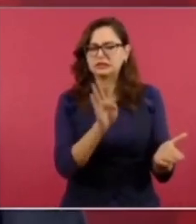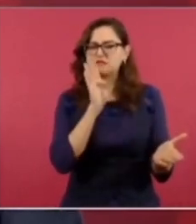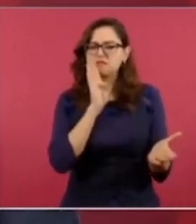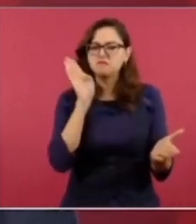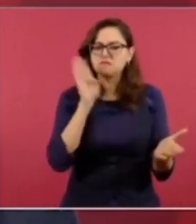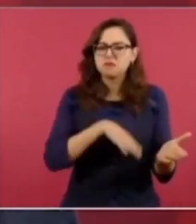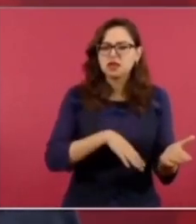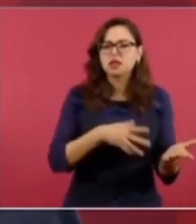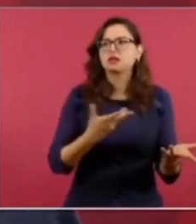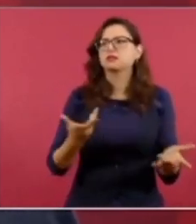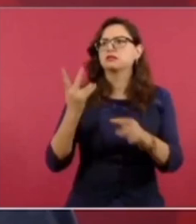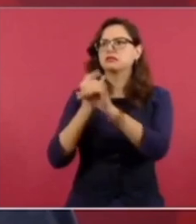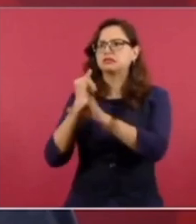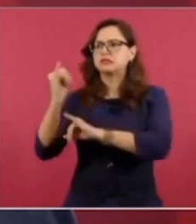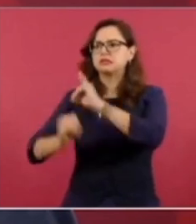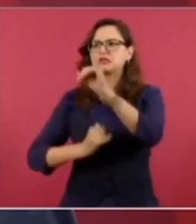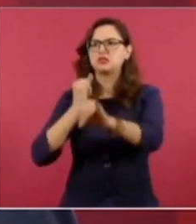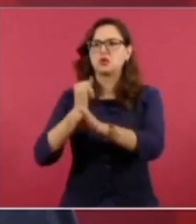nacionales, extranjeras,